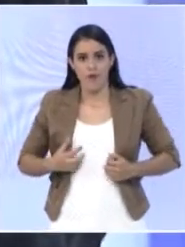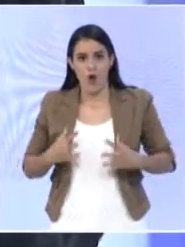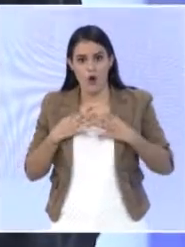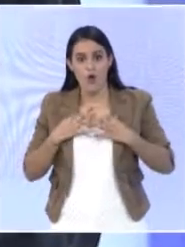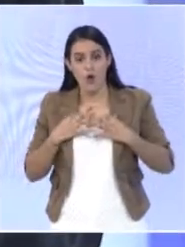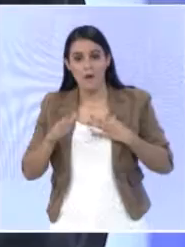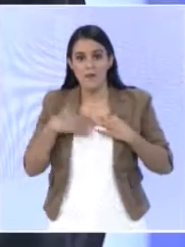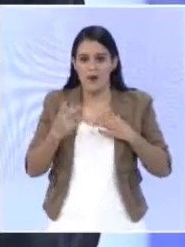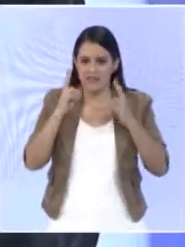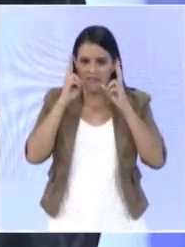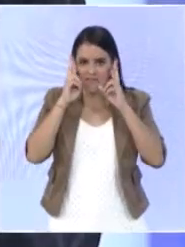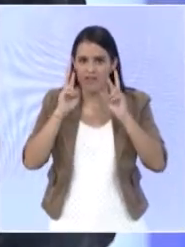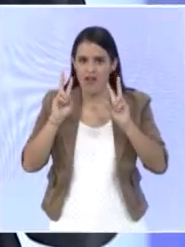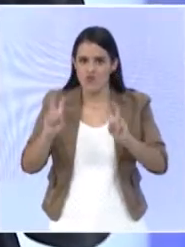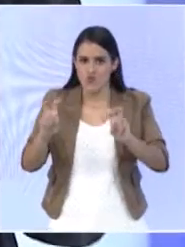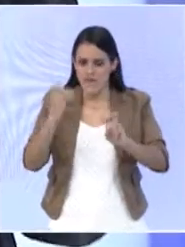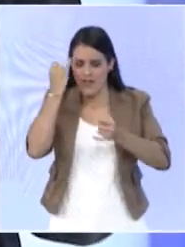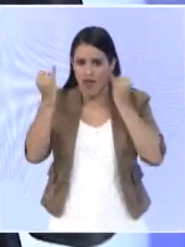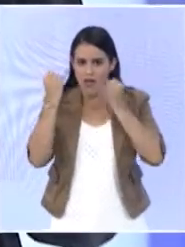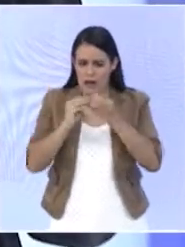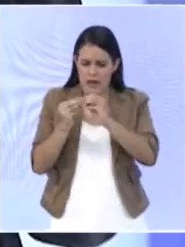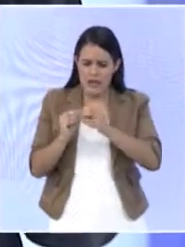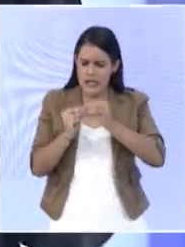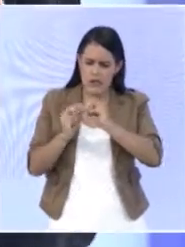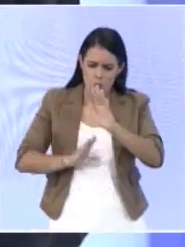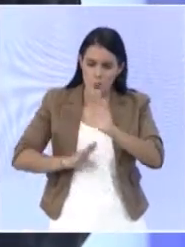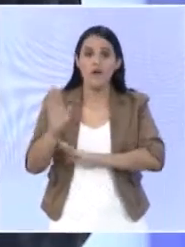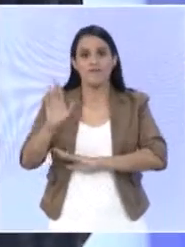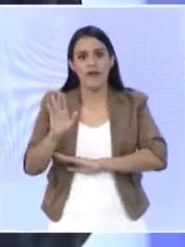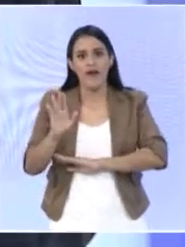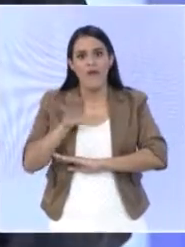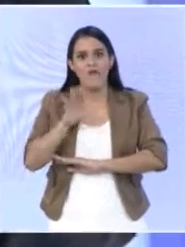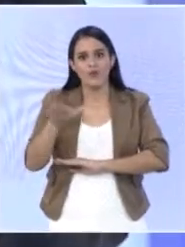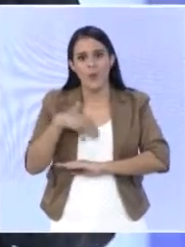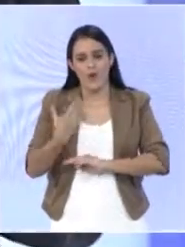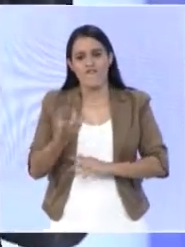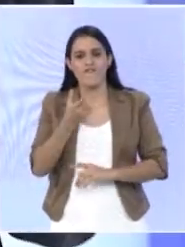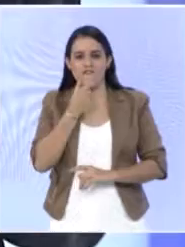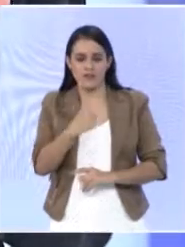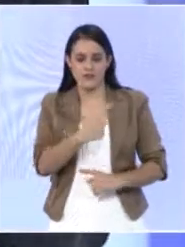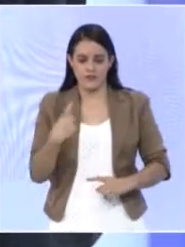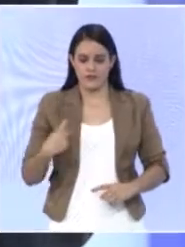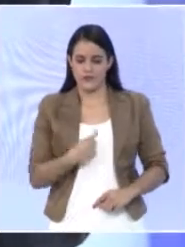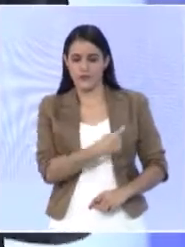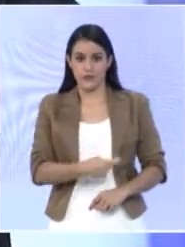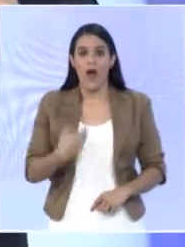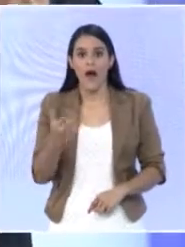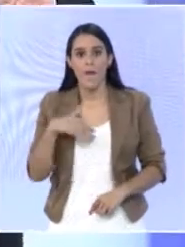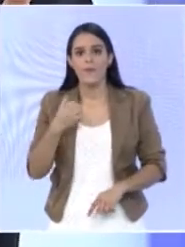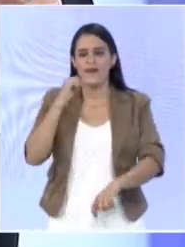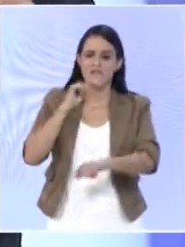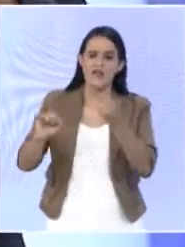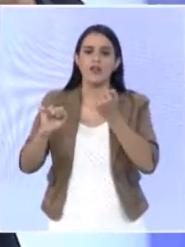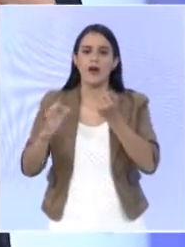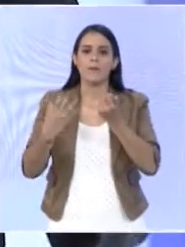que estamos en desarrollo esta tecnología nos va a permitir al aplicarla sobre la ropa vamos a tener la posibilidad de que